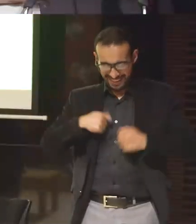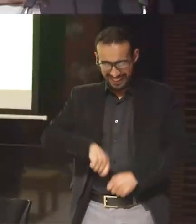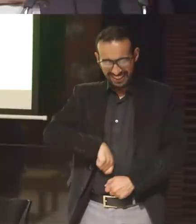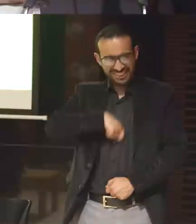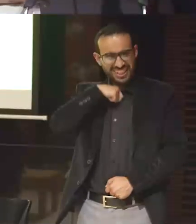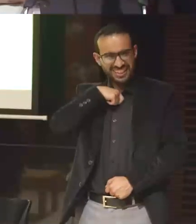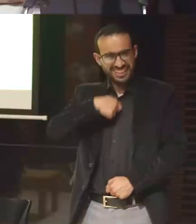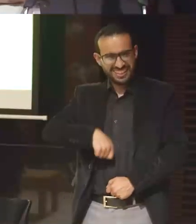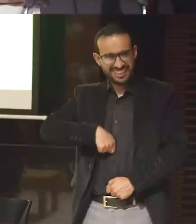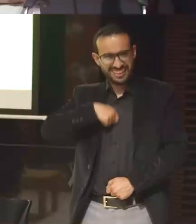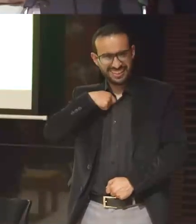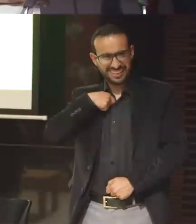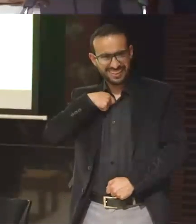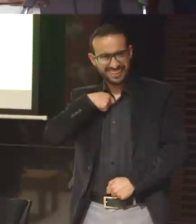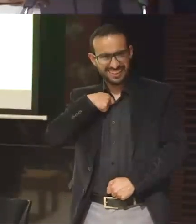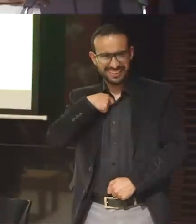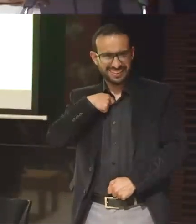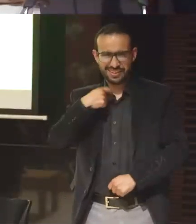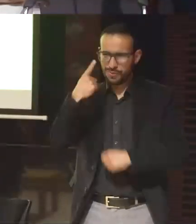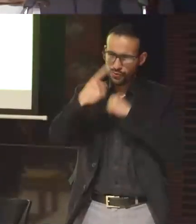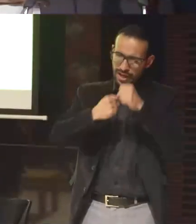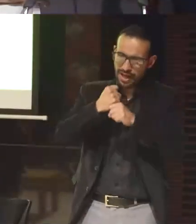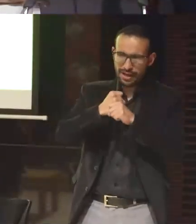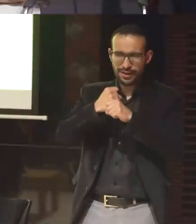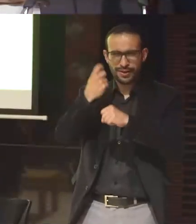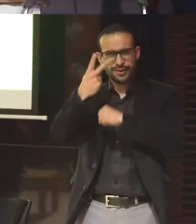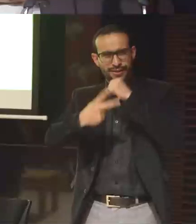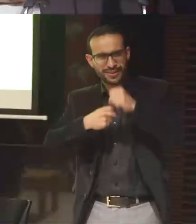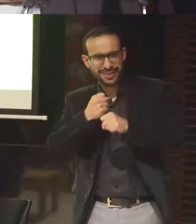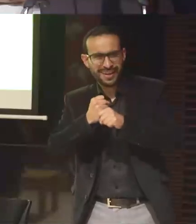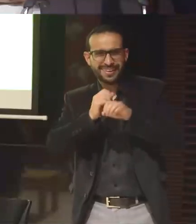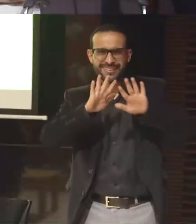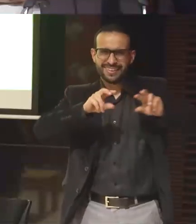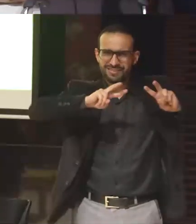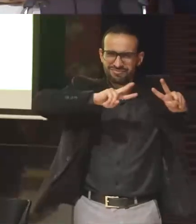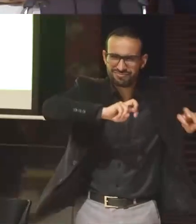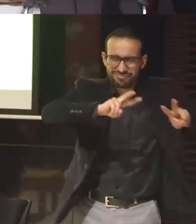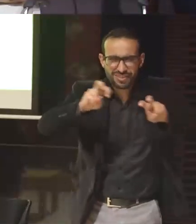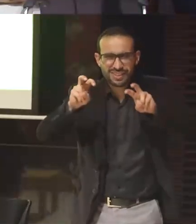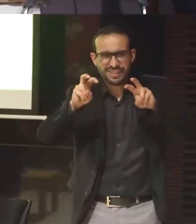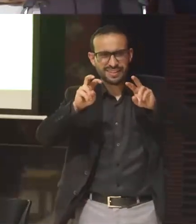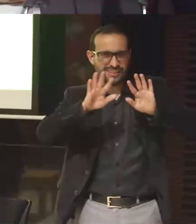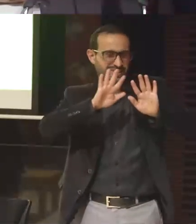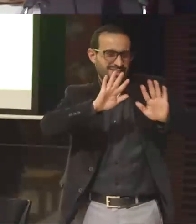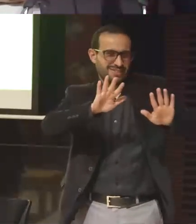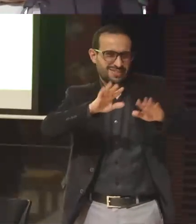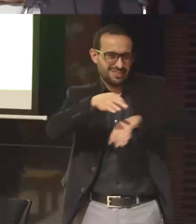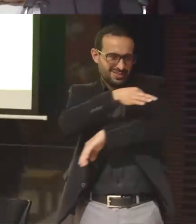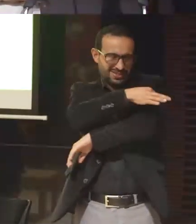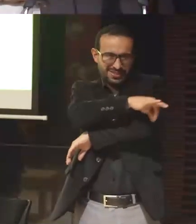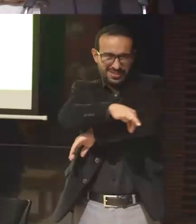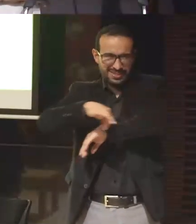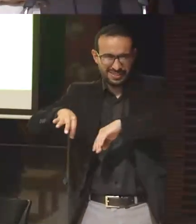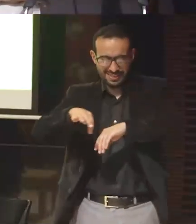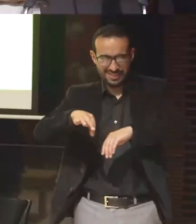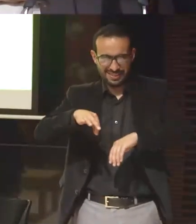años que se arrancó todo el tema de empezar a hacer estudios y cosas acá que usaba la empresa Metro, pues ya no las usan. Nosotros las